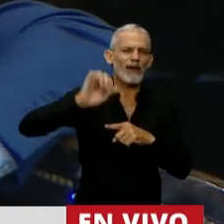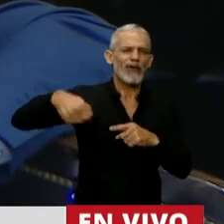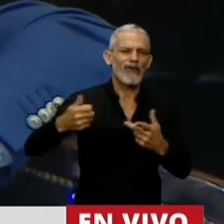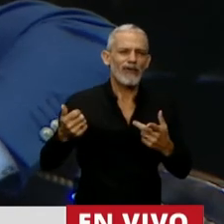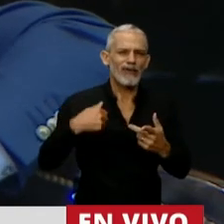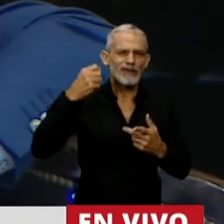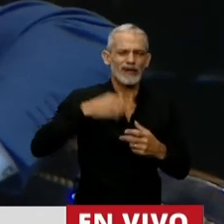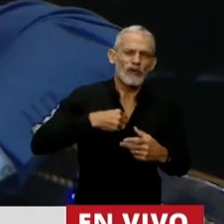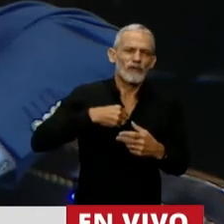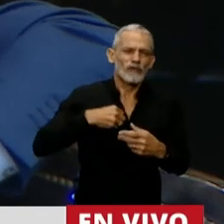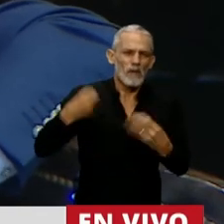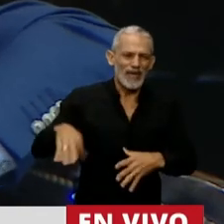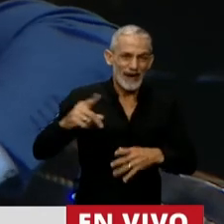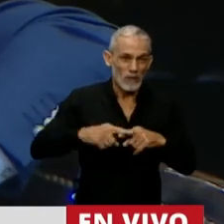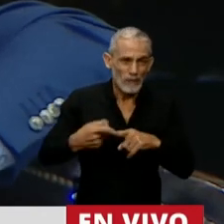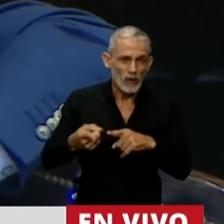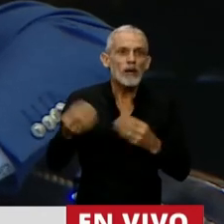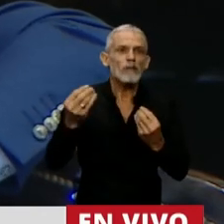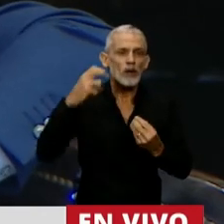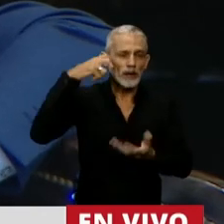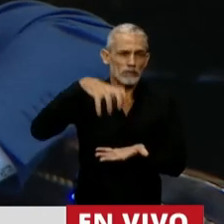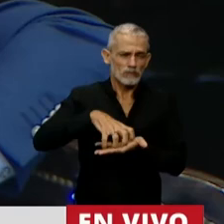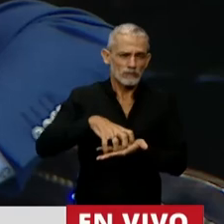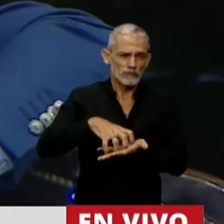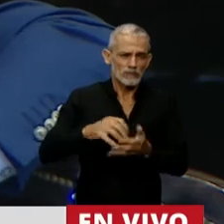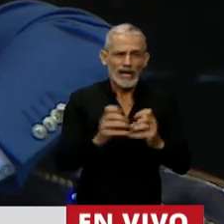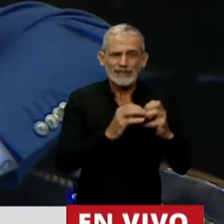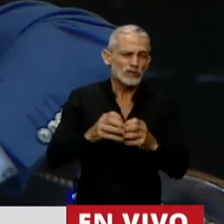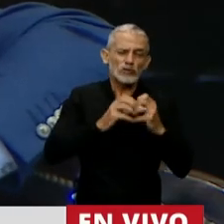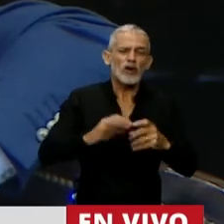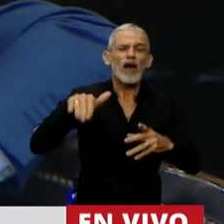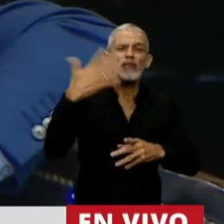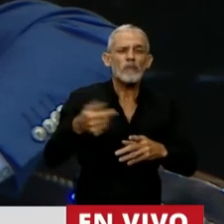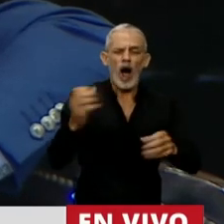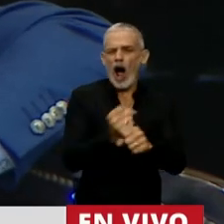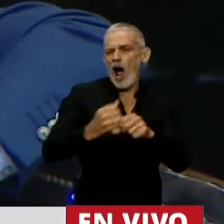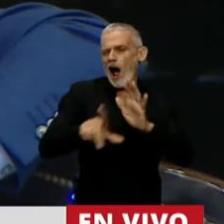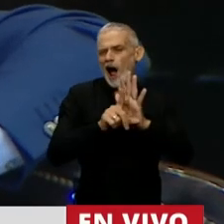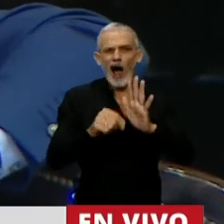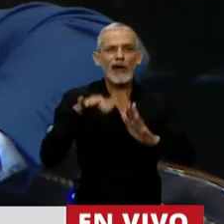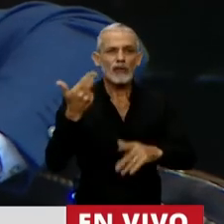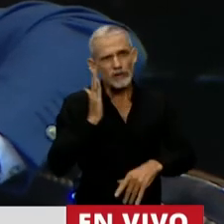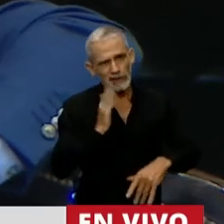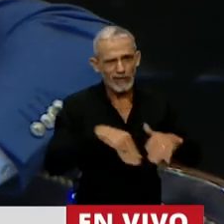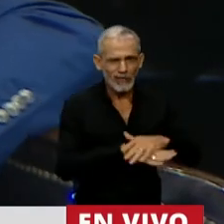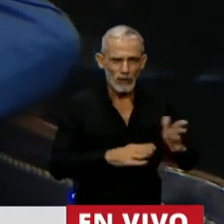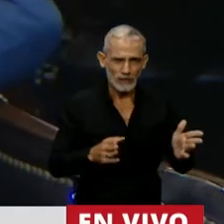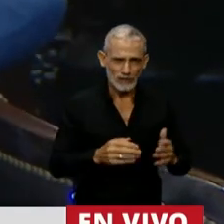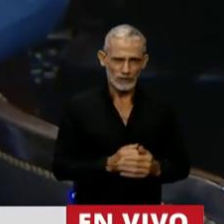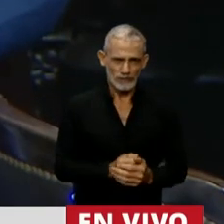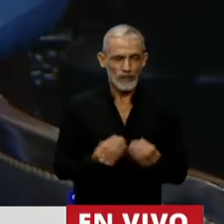es porque muchas veces transformamos sesiones épicas en hechos que después no se concretan en la realidad presidente muchas